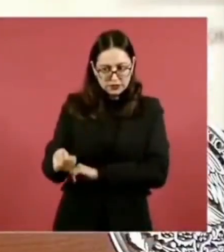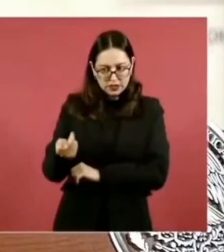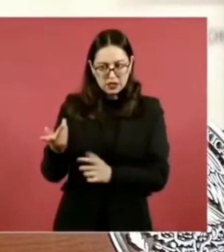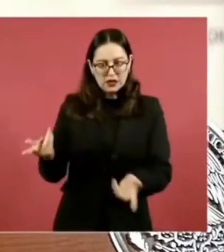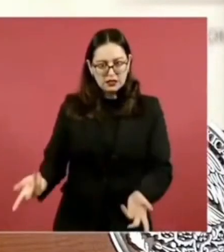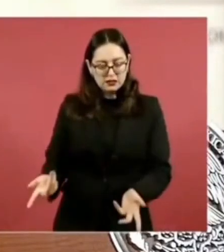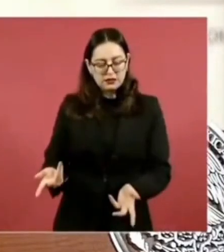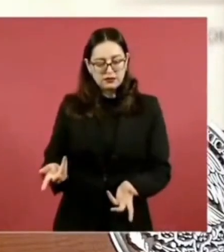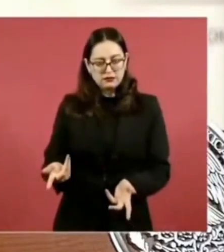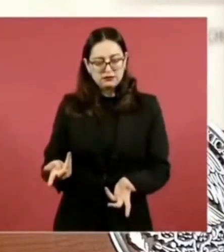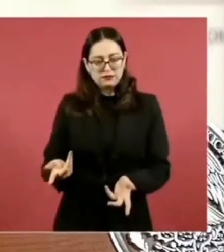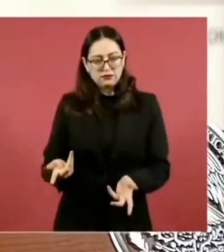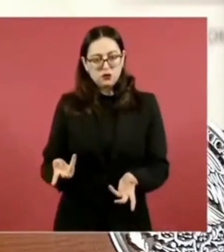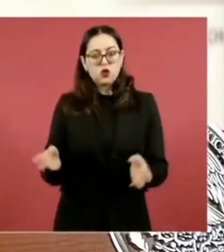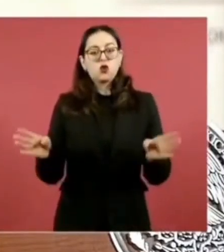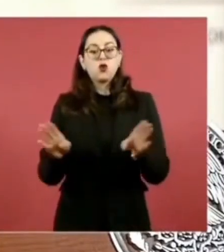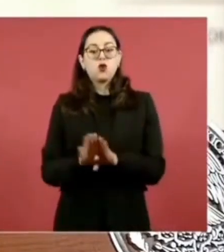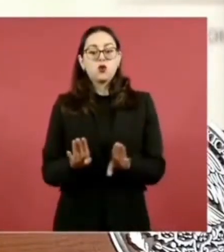cómo fue